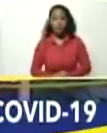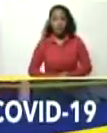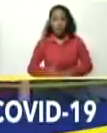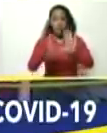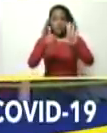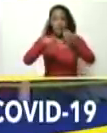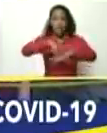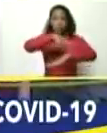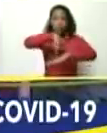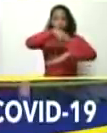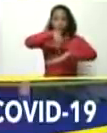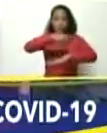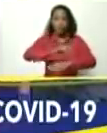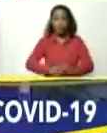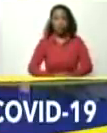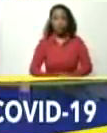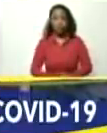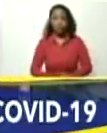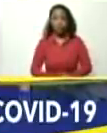4 días y 6 horas.